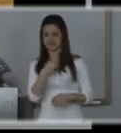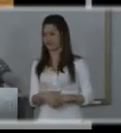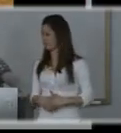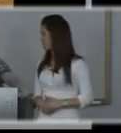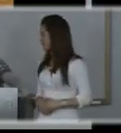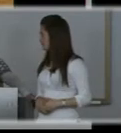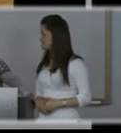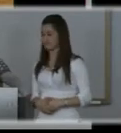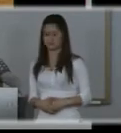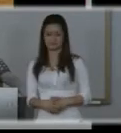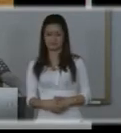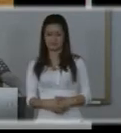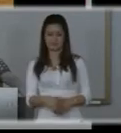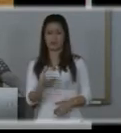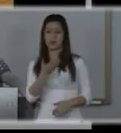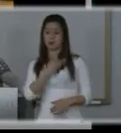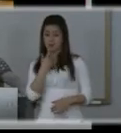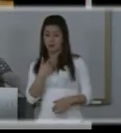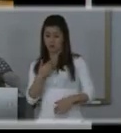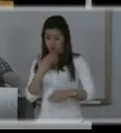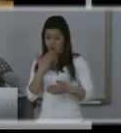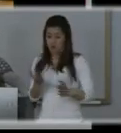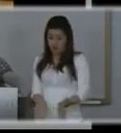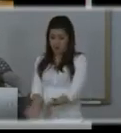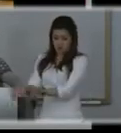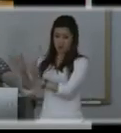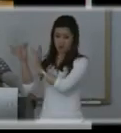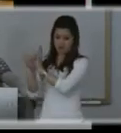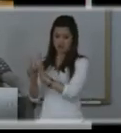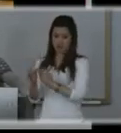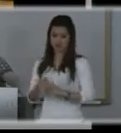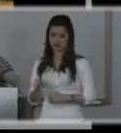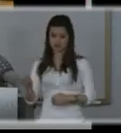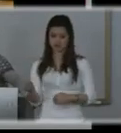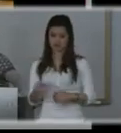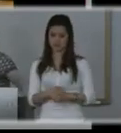Y mi mamá sí me deja casarme, pero es muy...